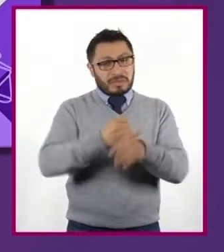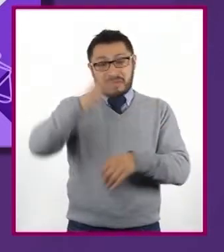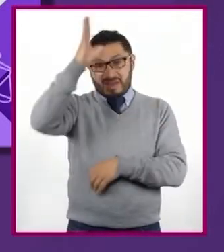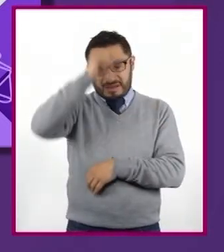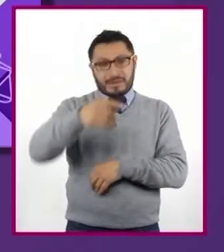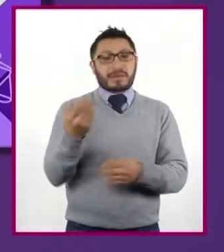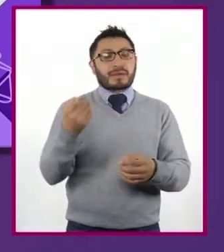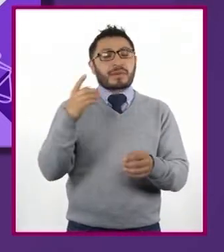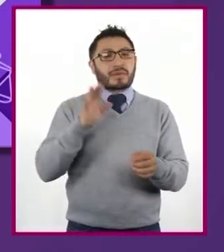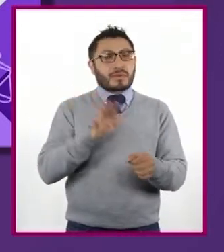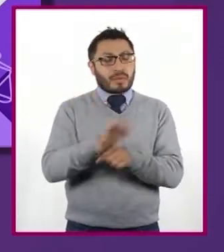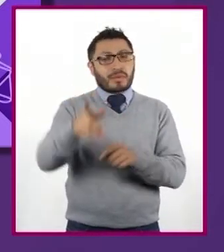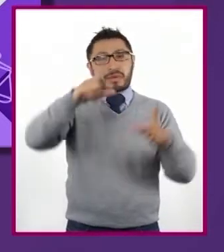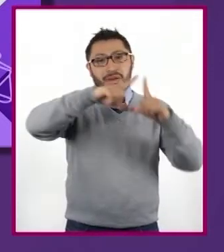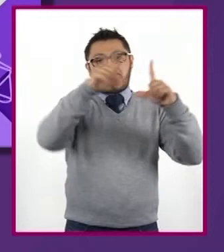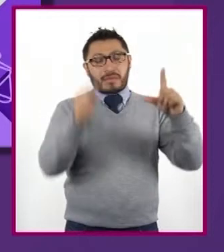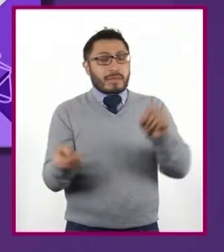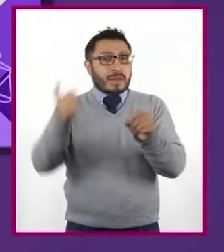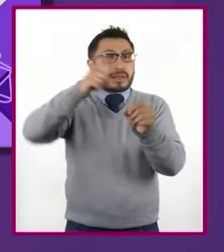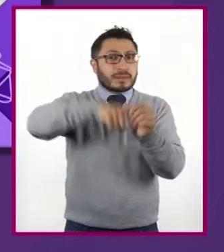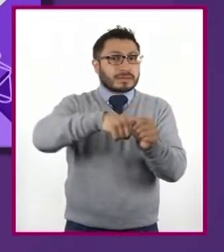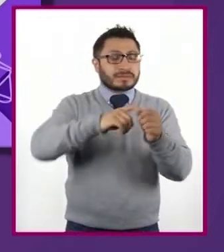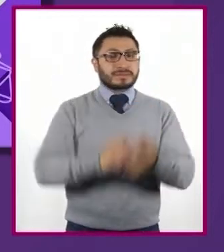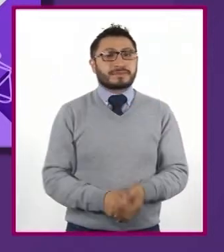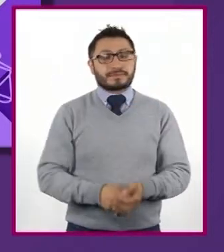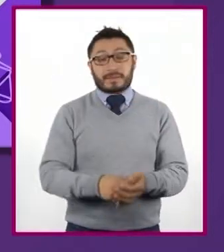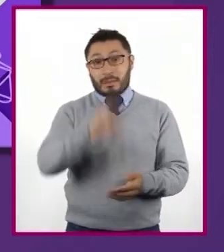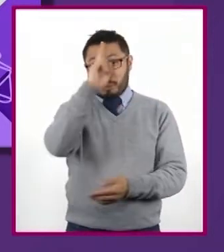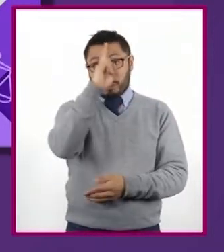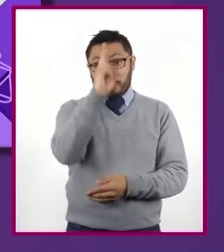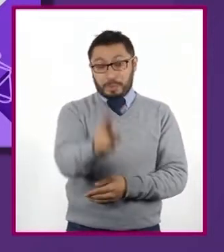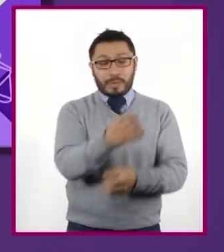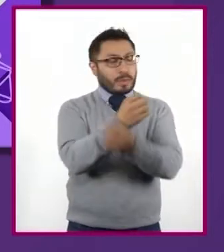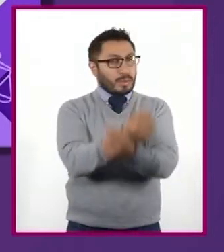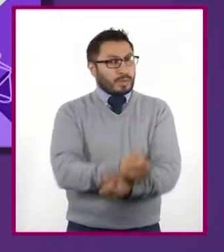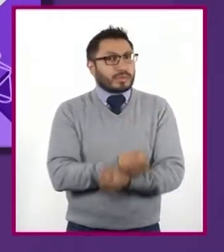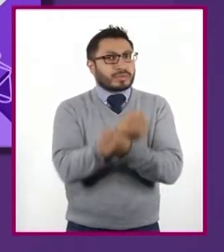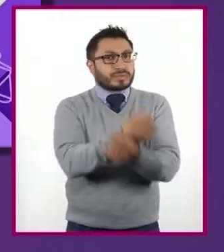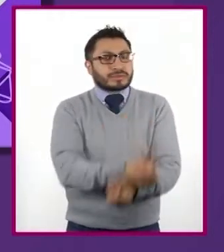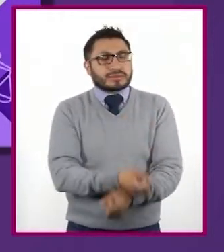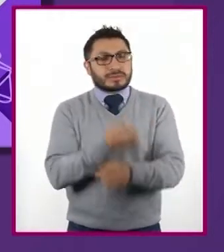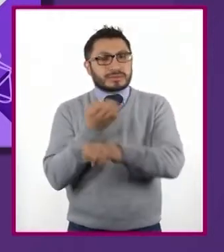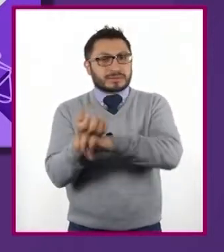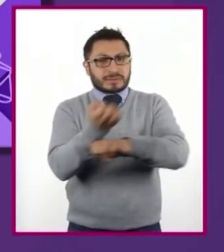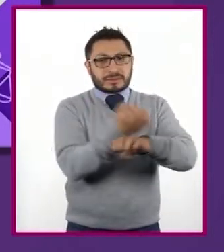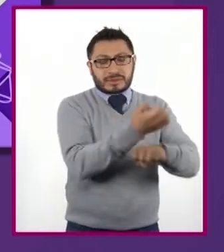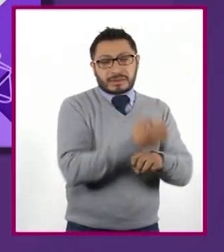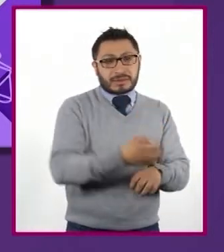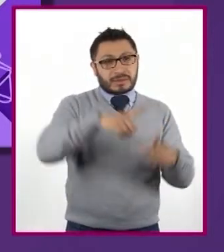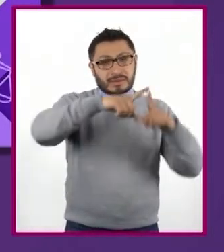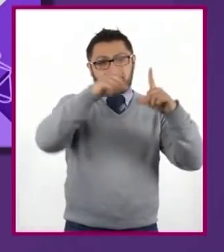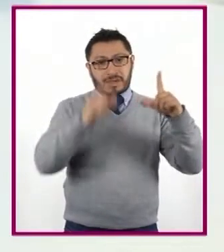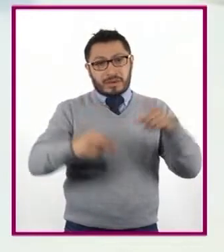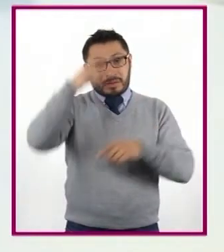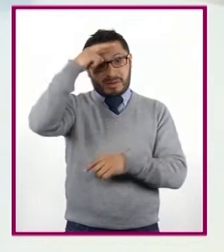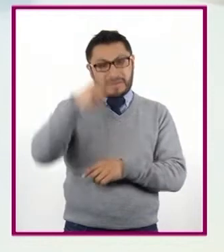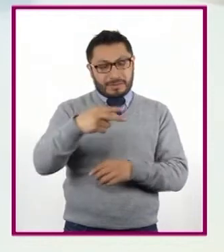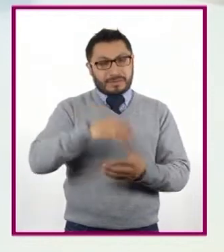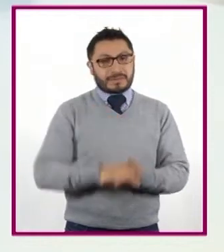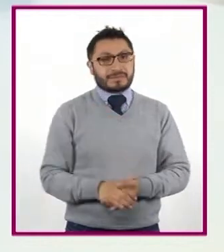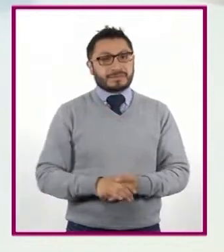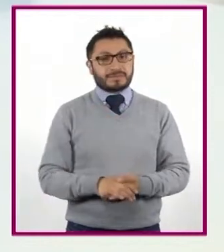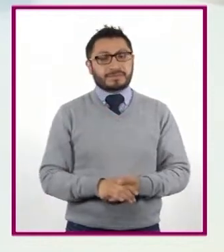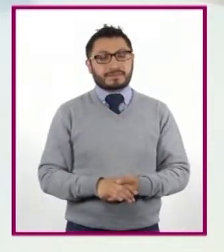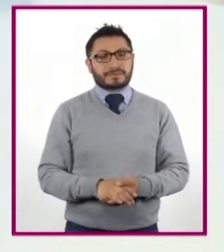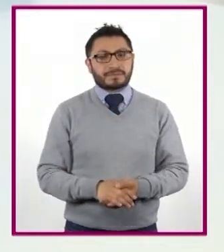el Estado mexicano sea parte. Está prohibida la esclavitud en los Estados Unidos Mexicanos.